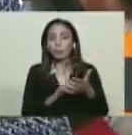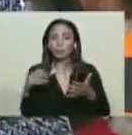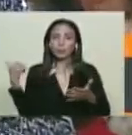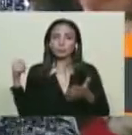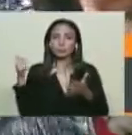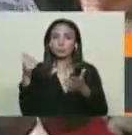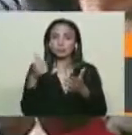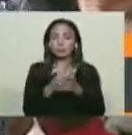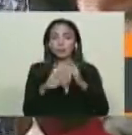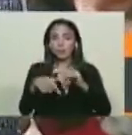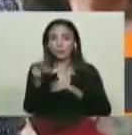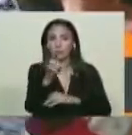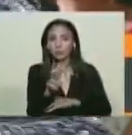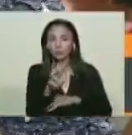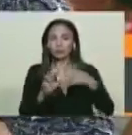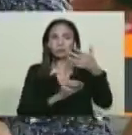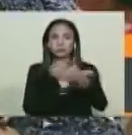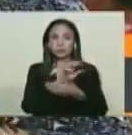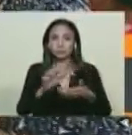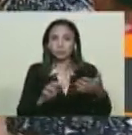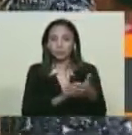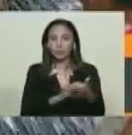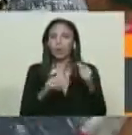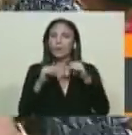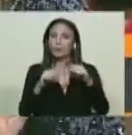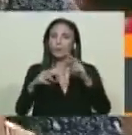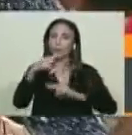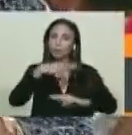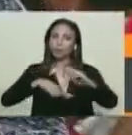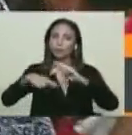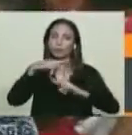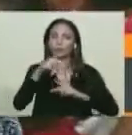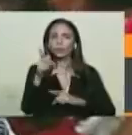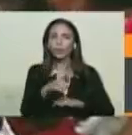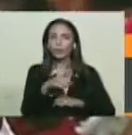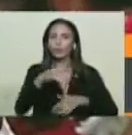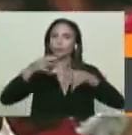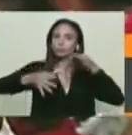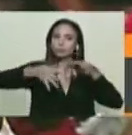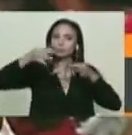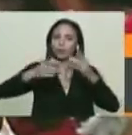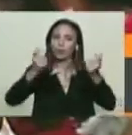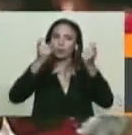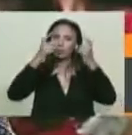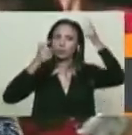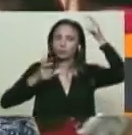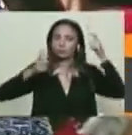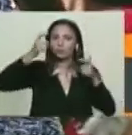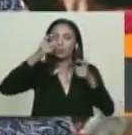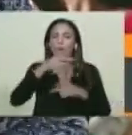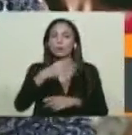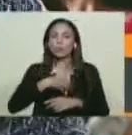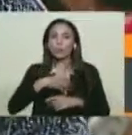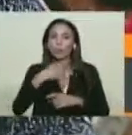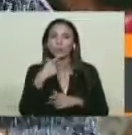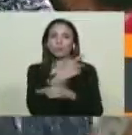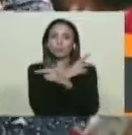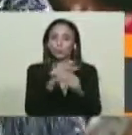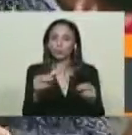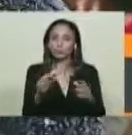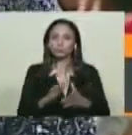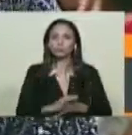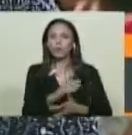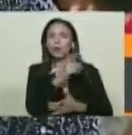la patria, consolidando la revolución bolivariana y el legado del comandante Chávez. Y eso es innegable. Cuando